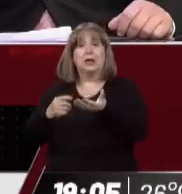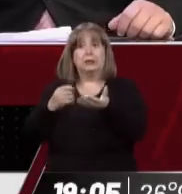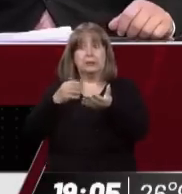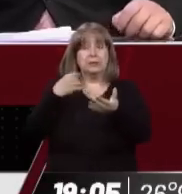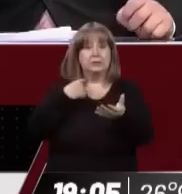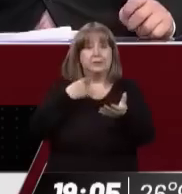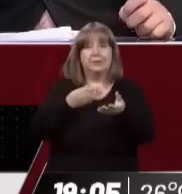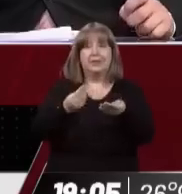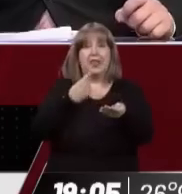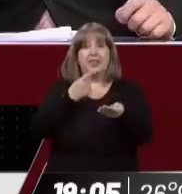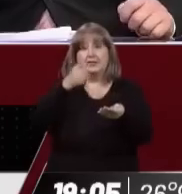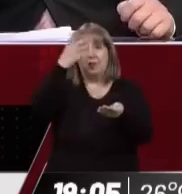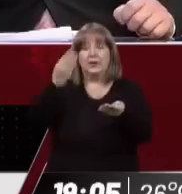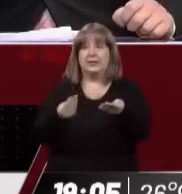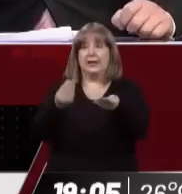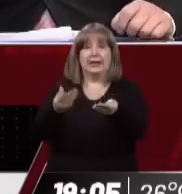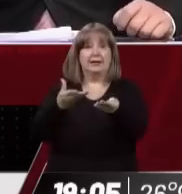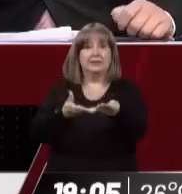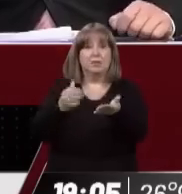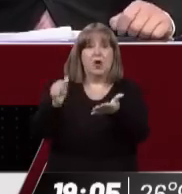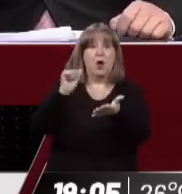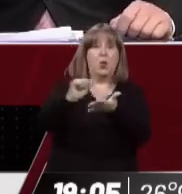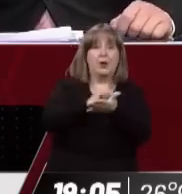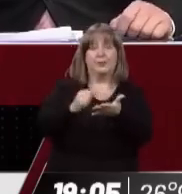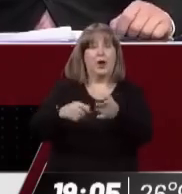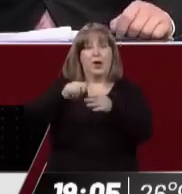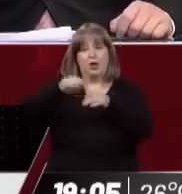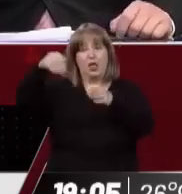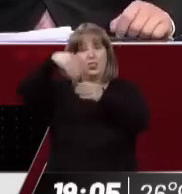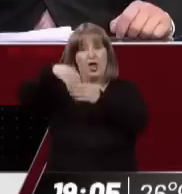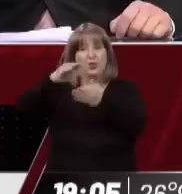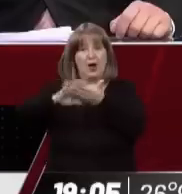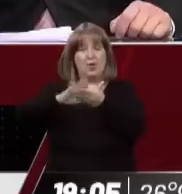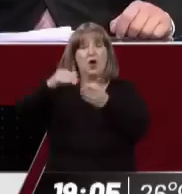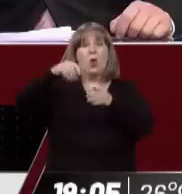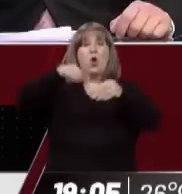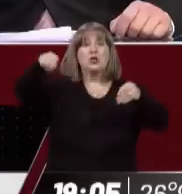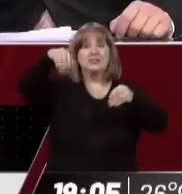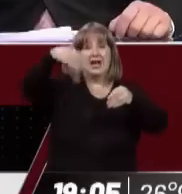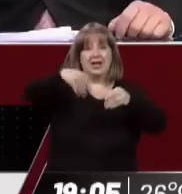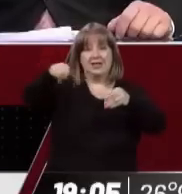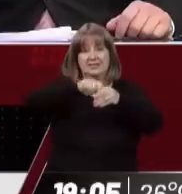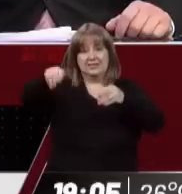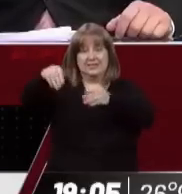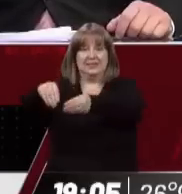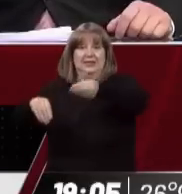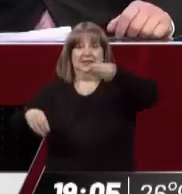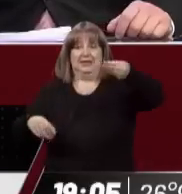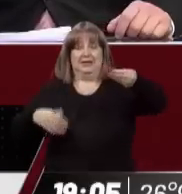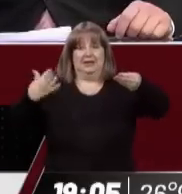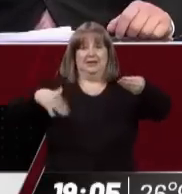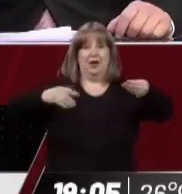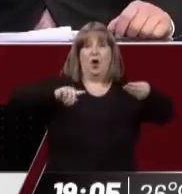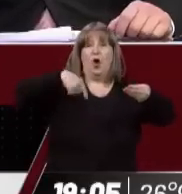sucede ese problema con la policía federal fue enviado a ser peritado a ver si se podía solucionar el problema de la